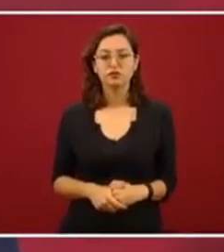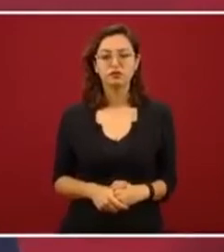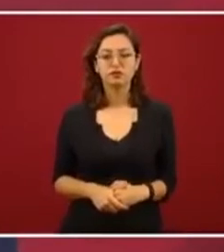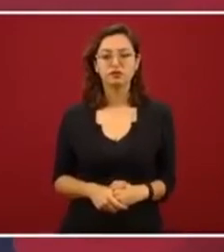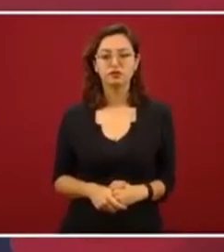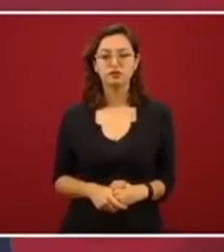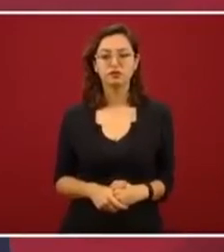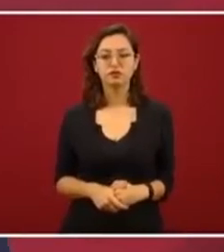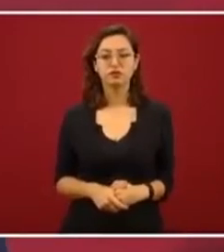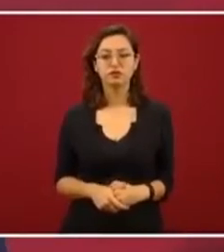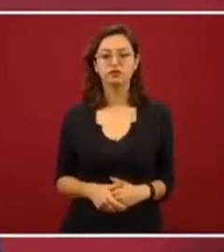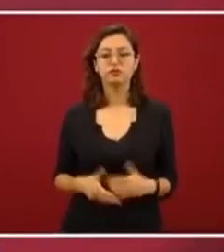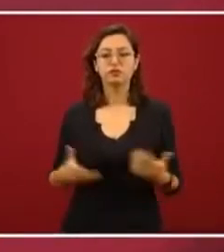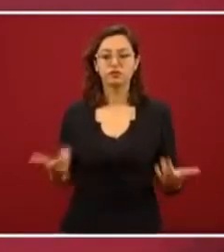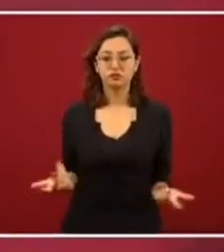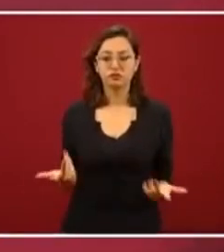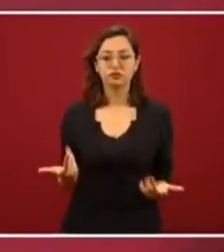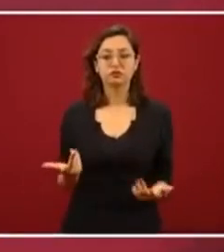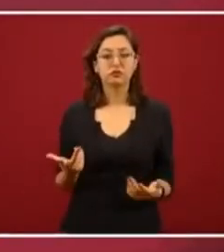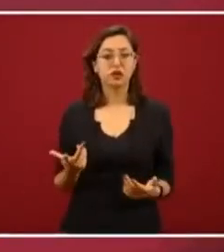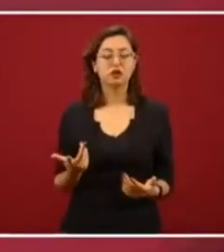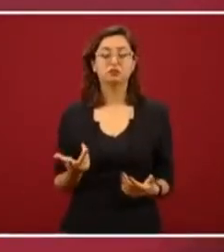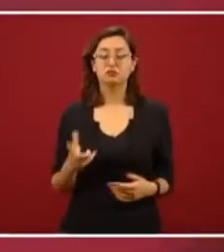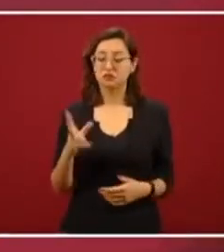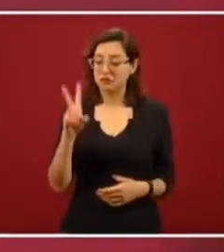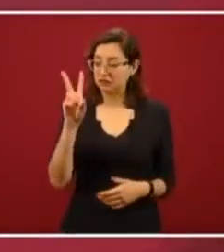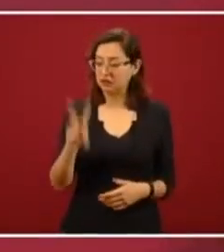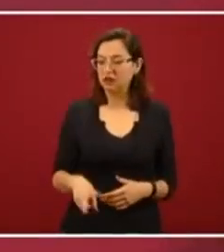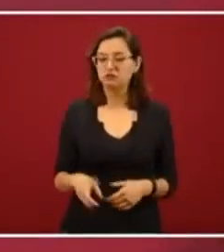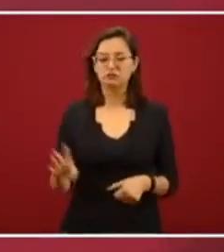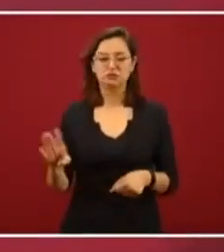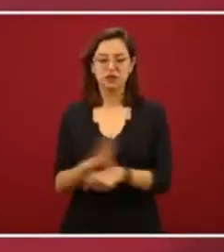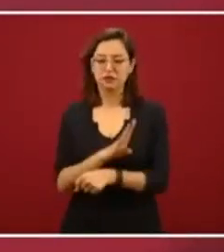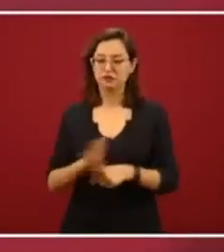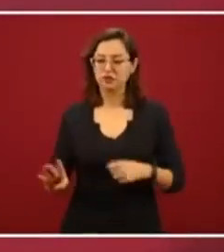y esta es una gran fortaleza,